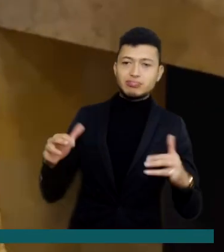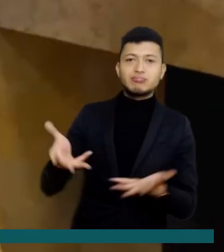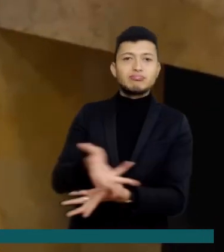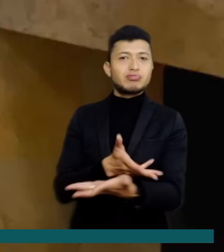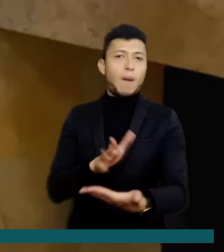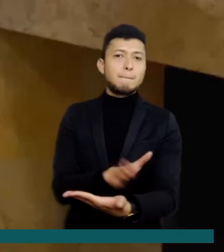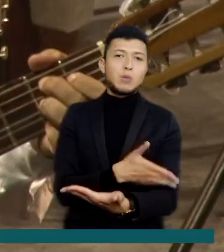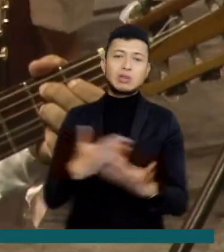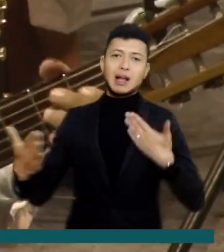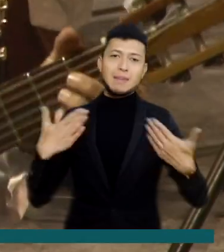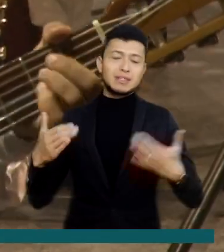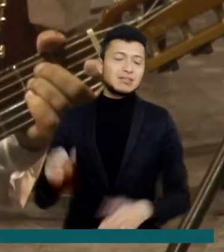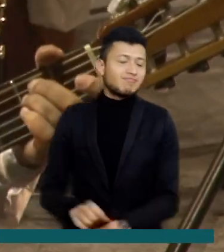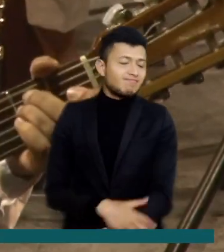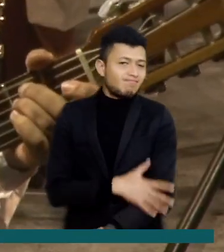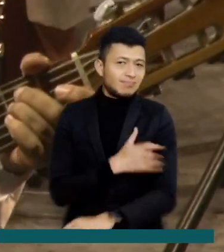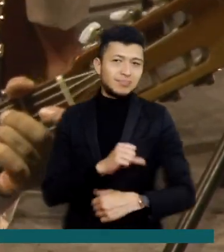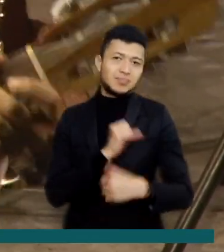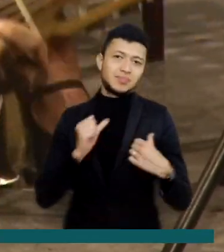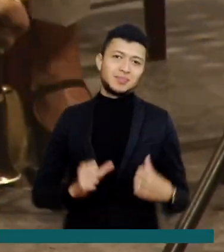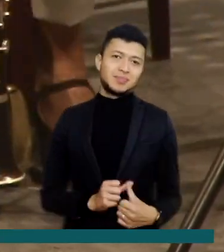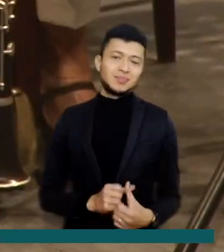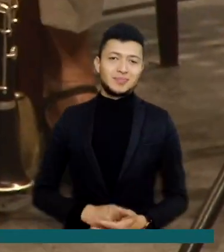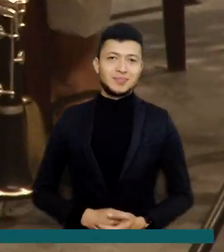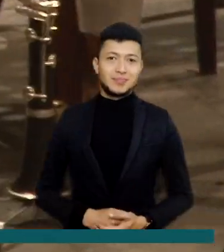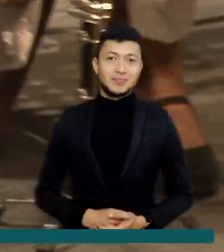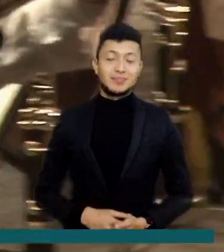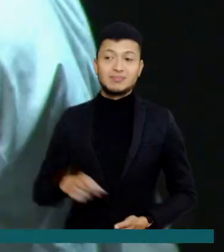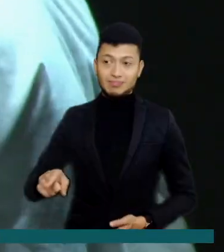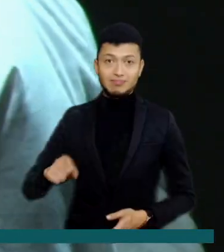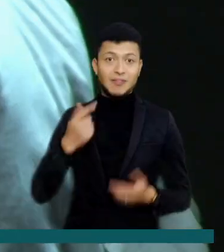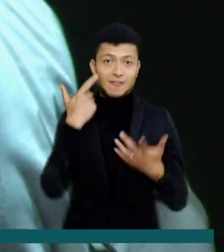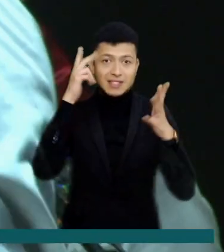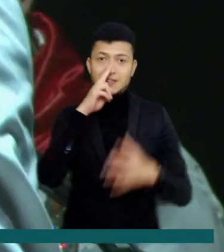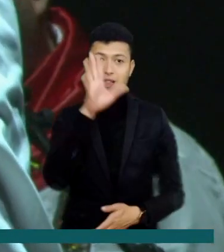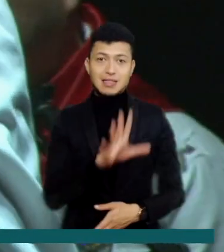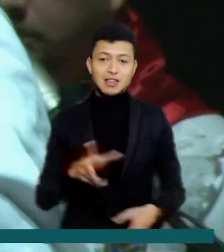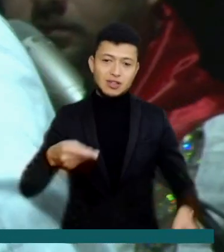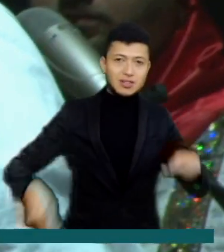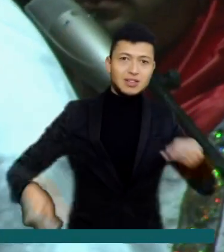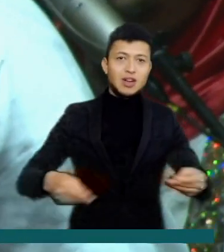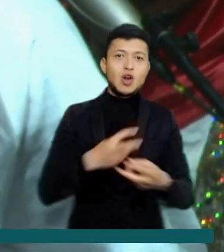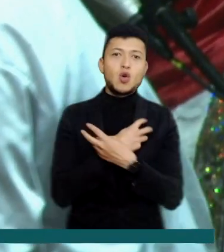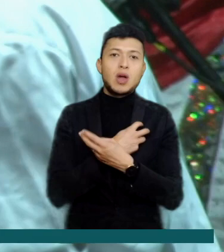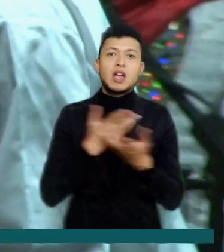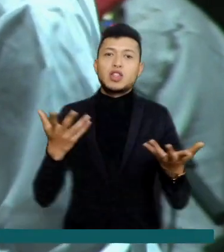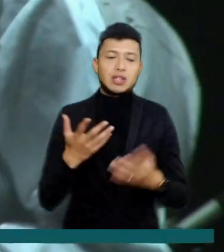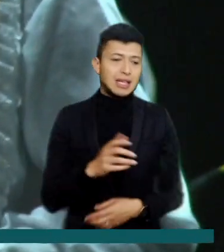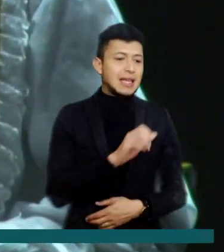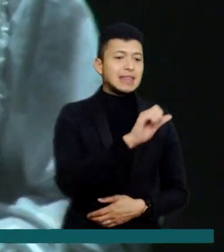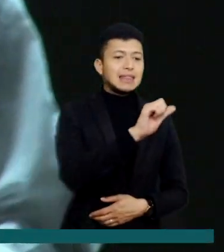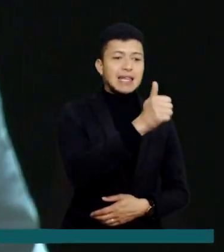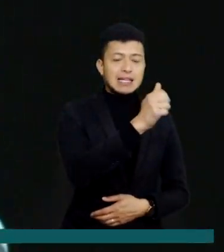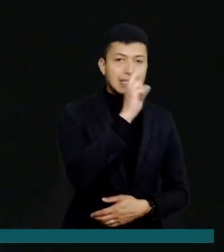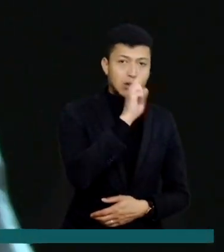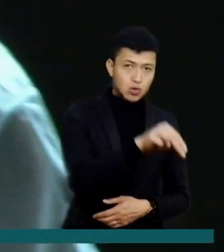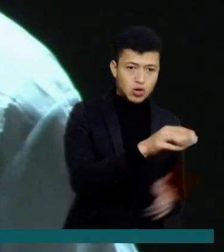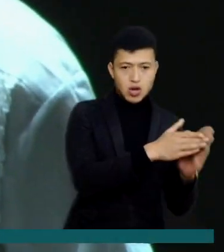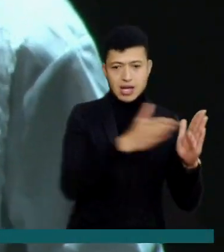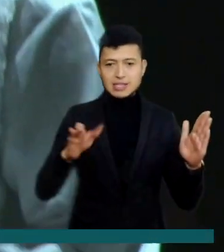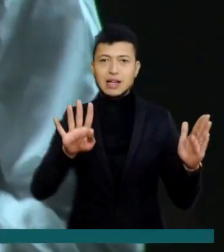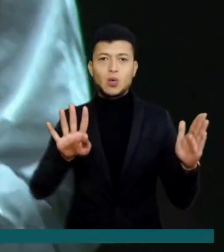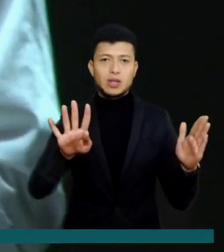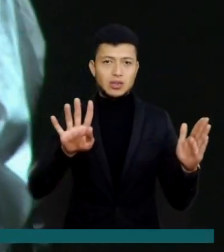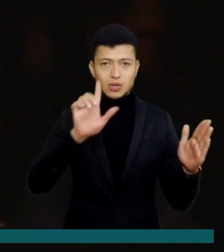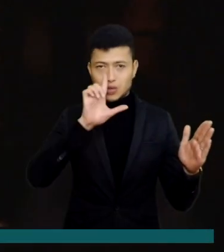siempre nos mueven el corazón. La edición 61 del Festival Nacional del Bambuco en el Huila podrá disfrutarse del 10 de junio al 4 de